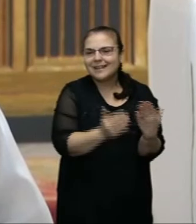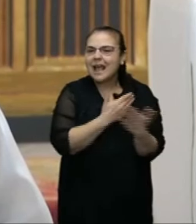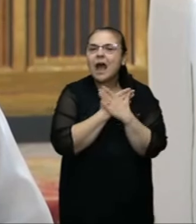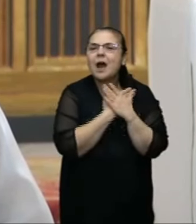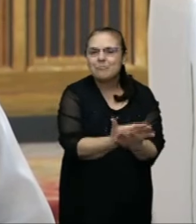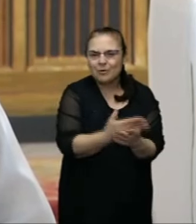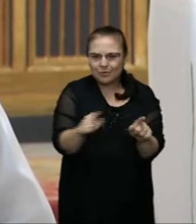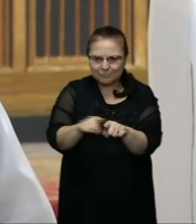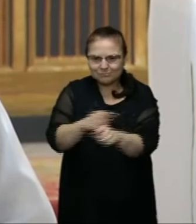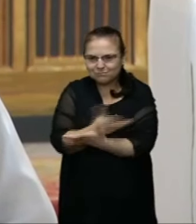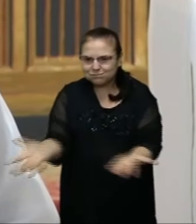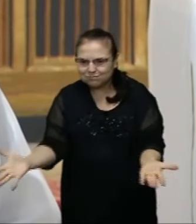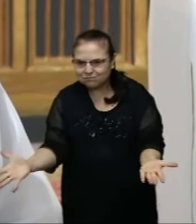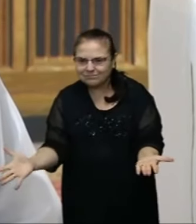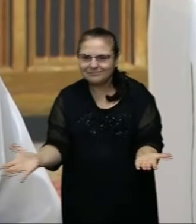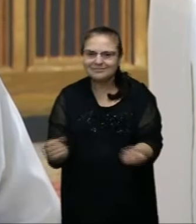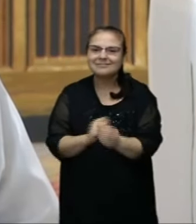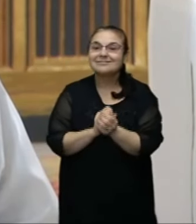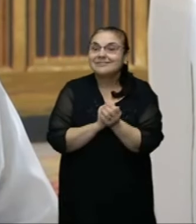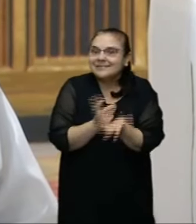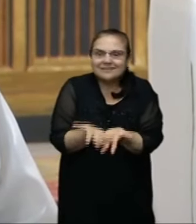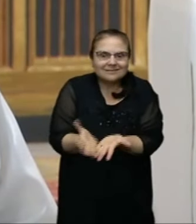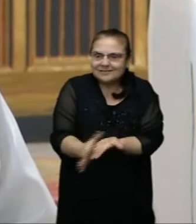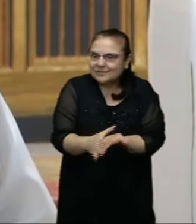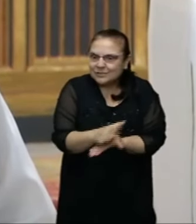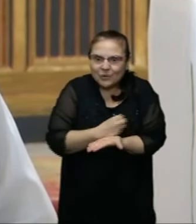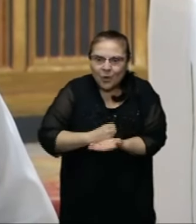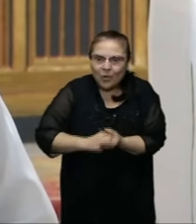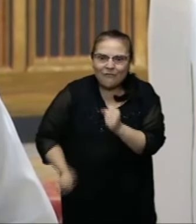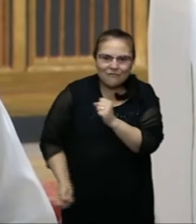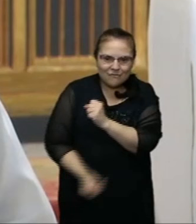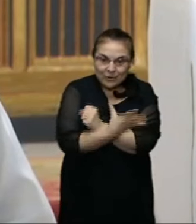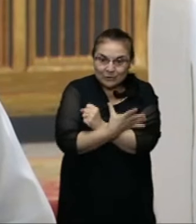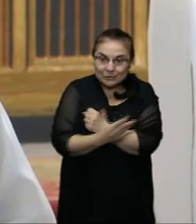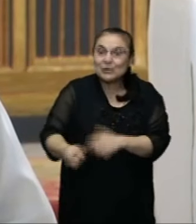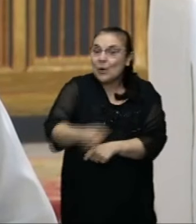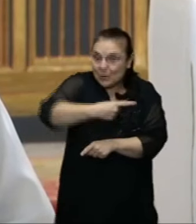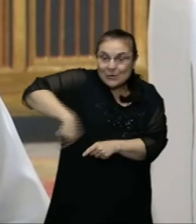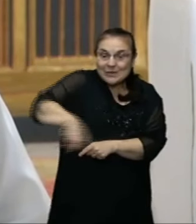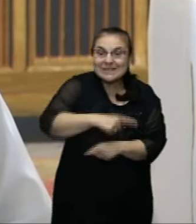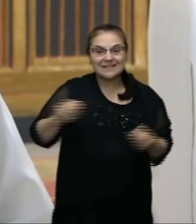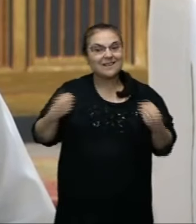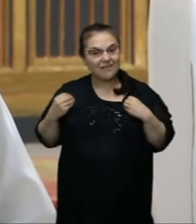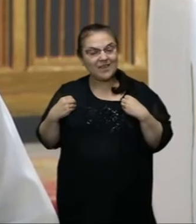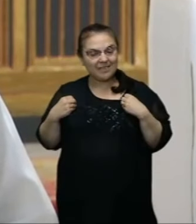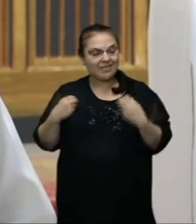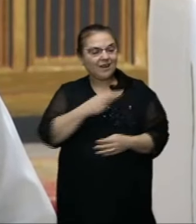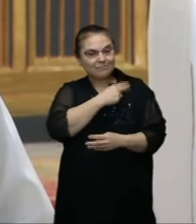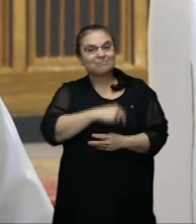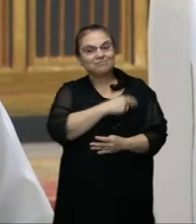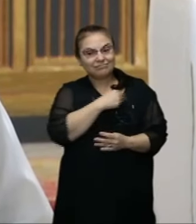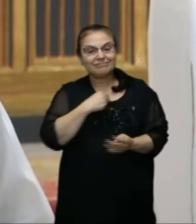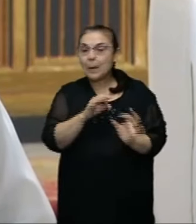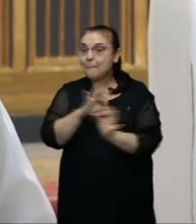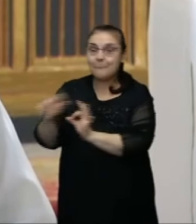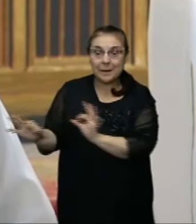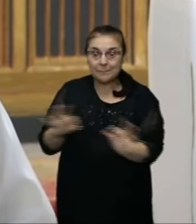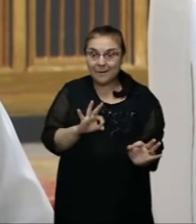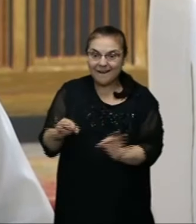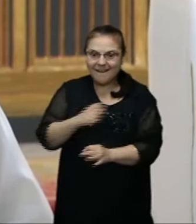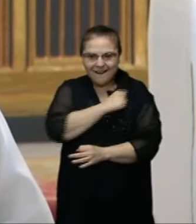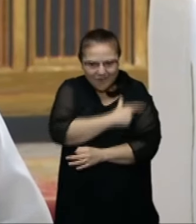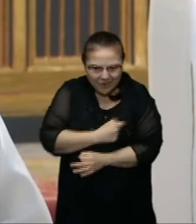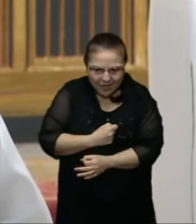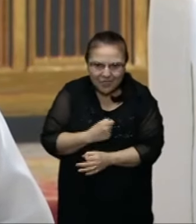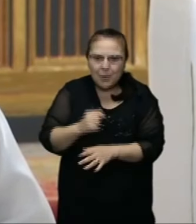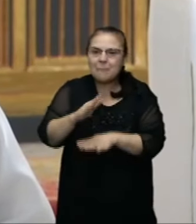prójimo. Todo eso, a la vez que es fruto de nuestra vida cristiana, prepara nuestro corazón para seguir dando